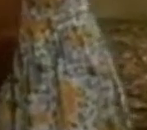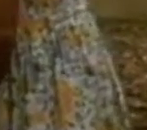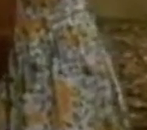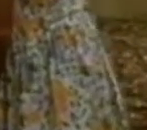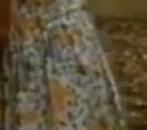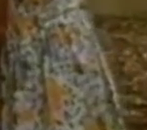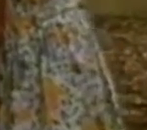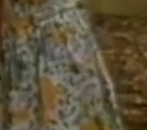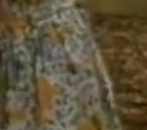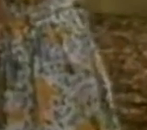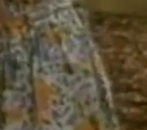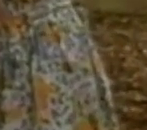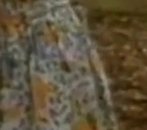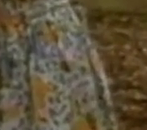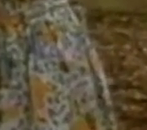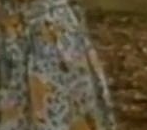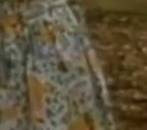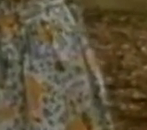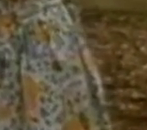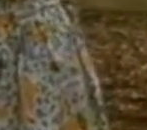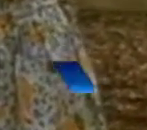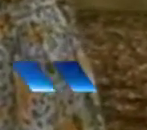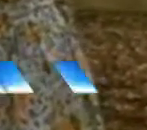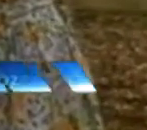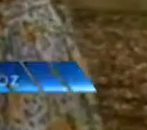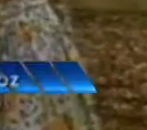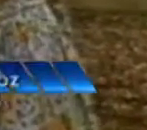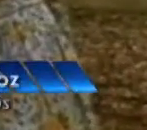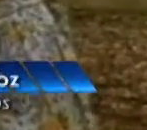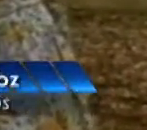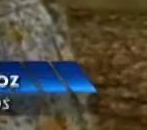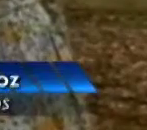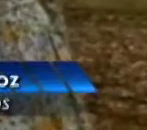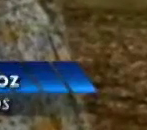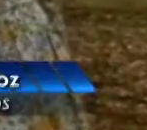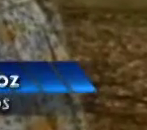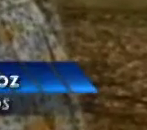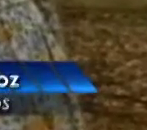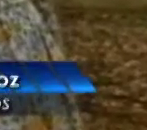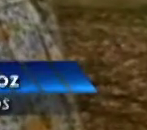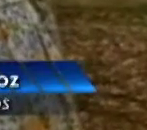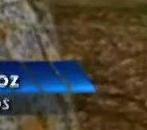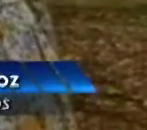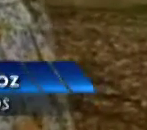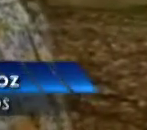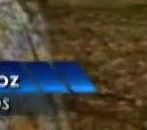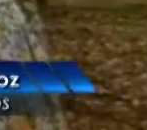en muchísimos casos caracterizan a las personas desde la tierna infancia.